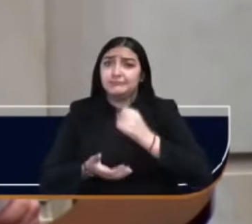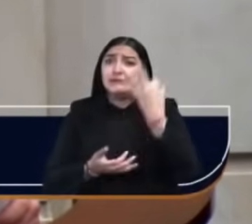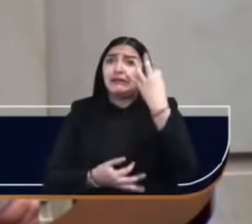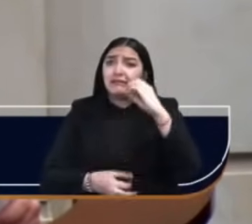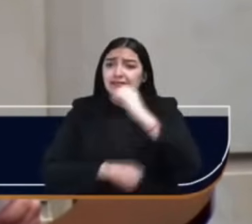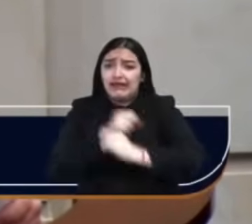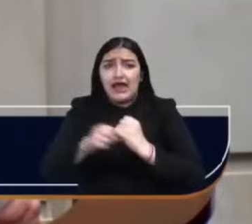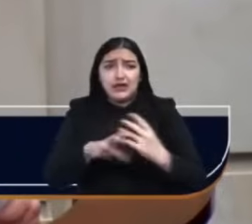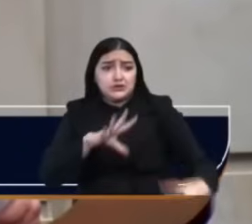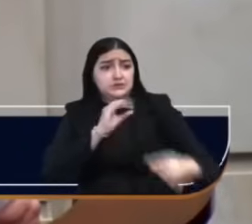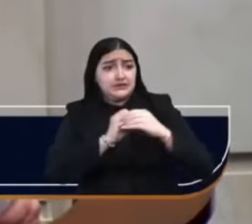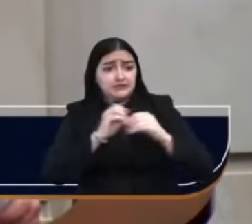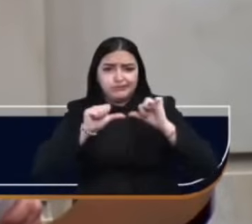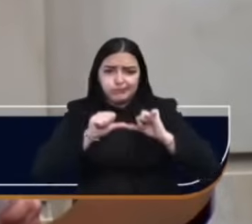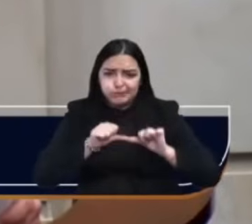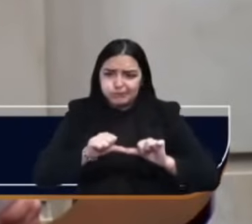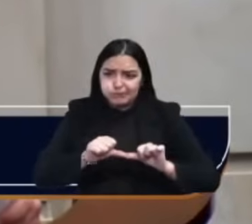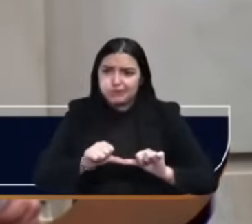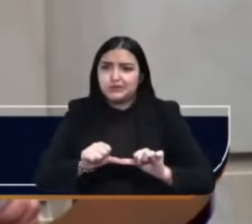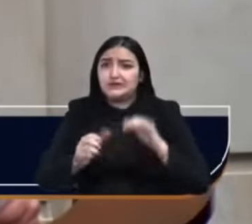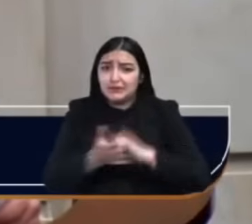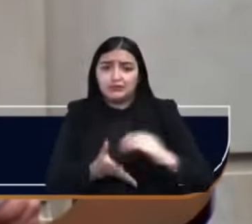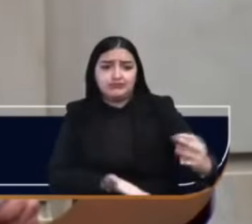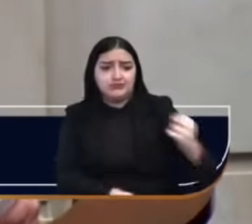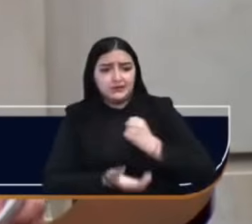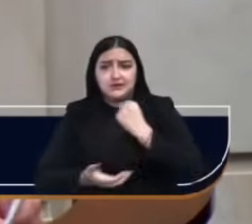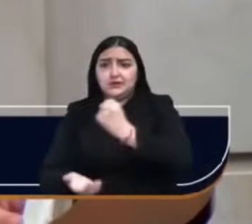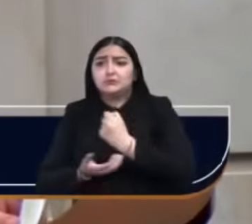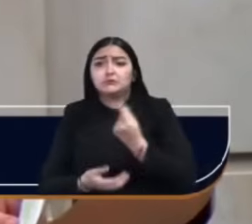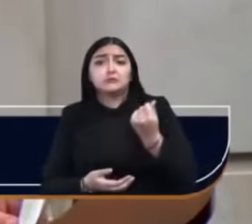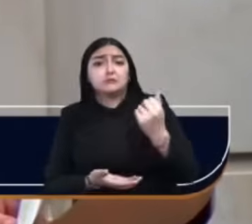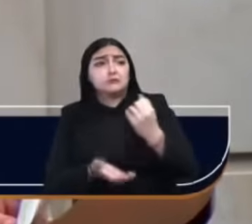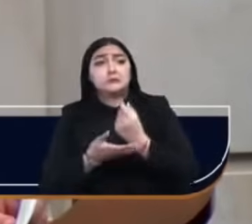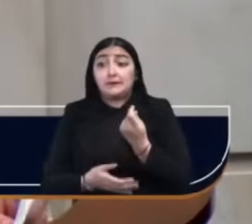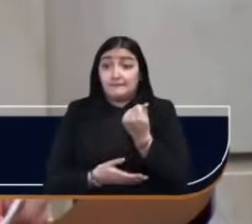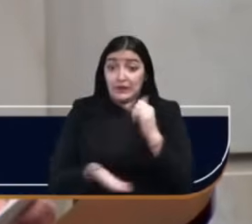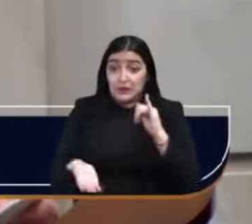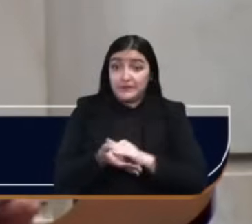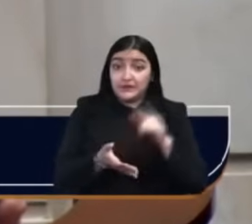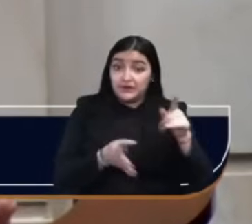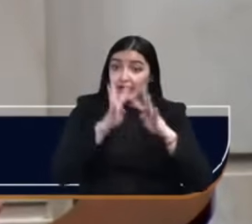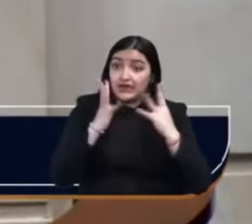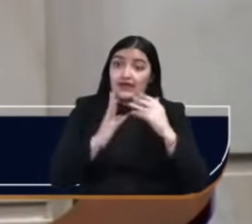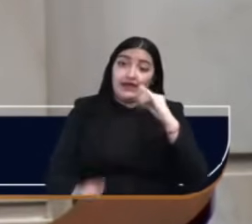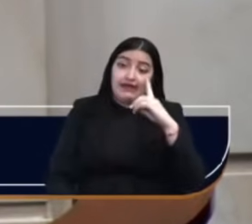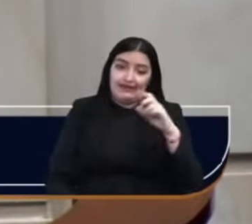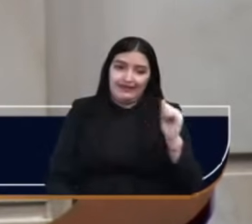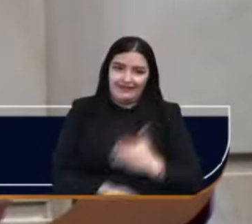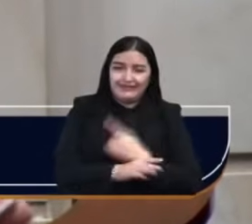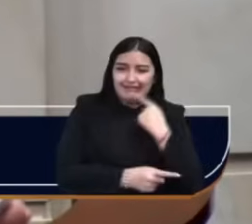30 años más, 3 décadas más, en las que va a seguir facturando el valor que la senadora Aida Bella les